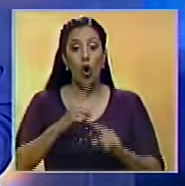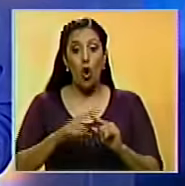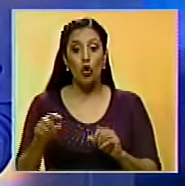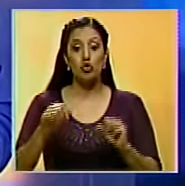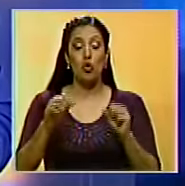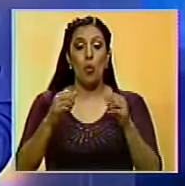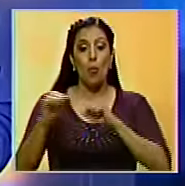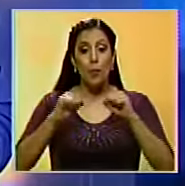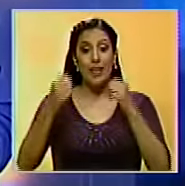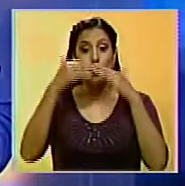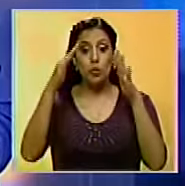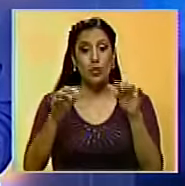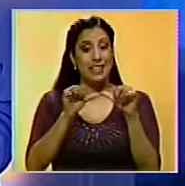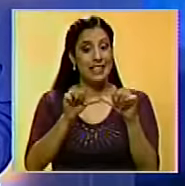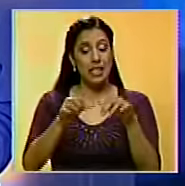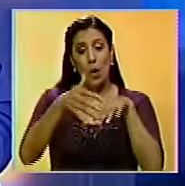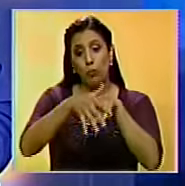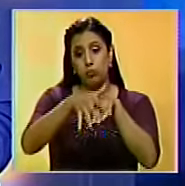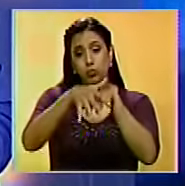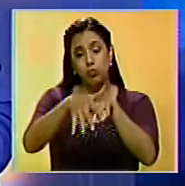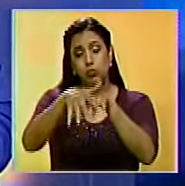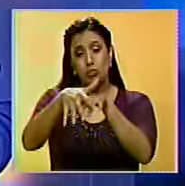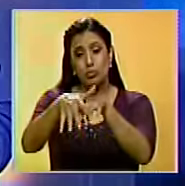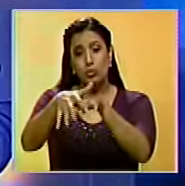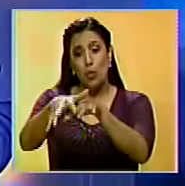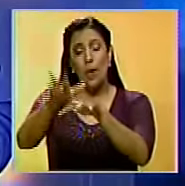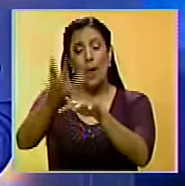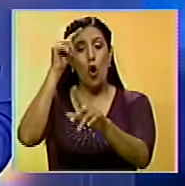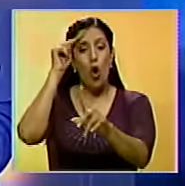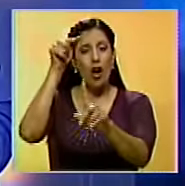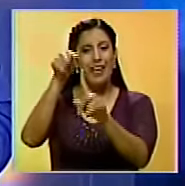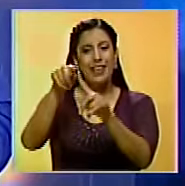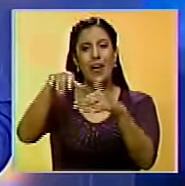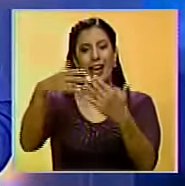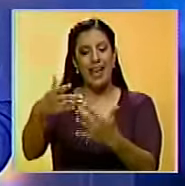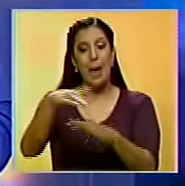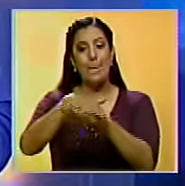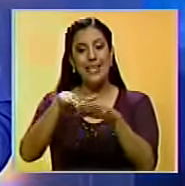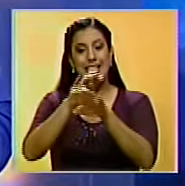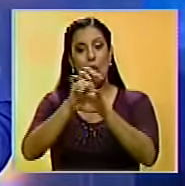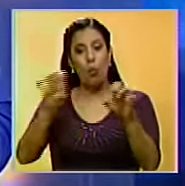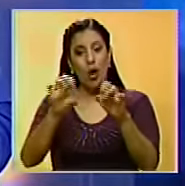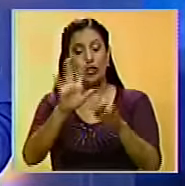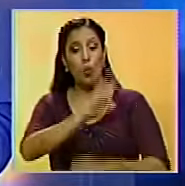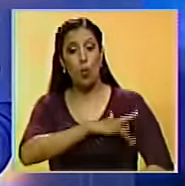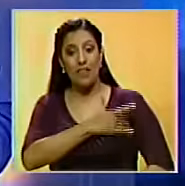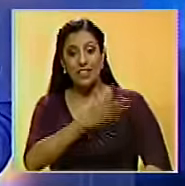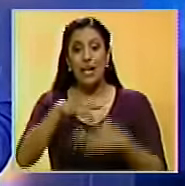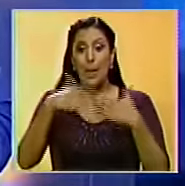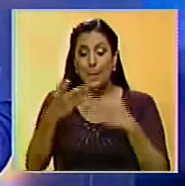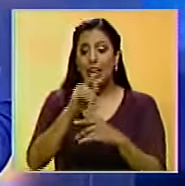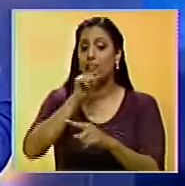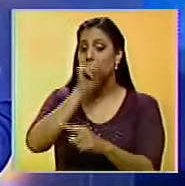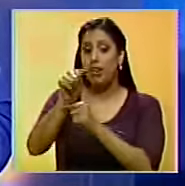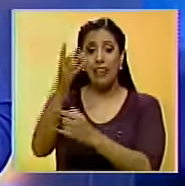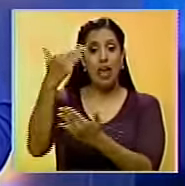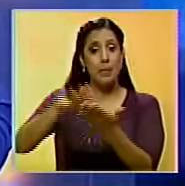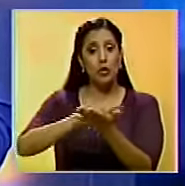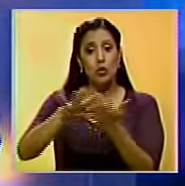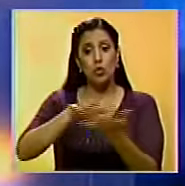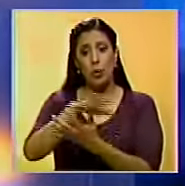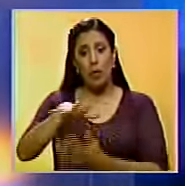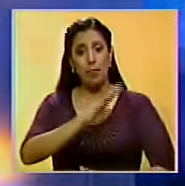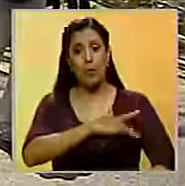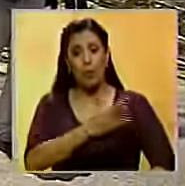El movimiento estudiantil continúa movilizándose con el objetivo de llegar al Ministerio de Educación Superior para exigir que se solucione la crisis